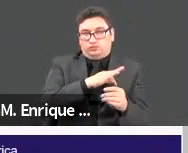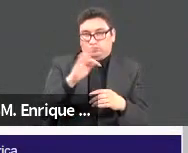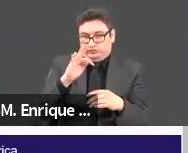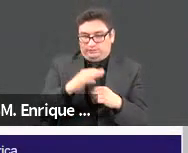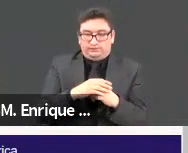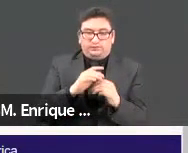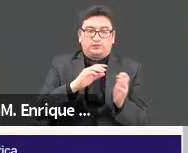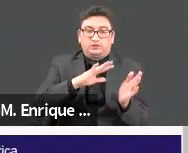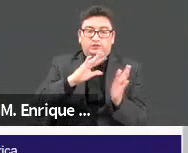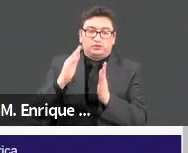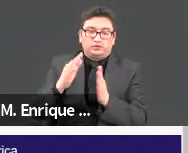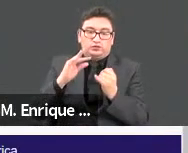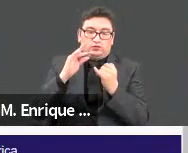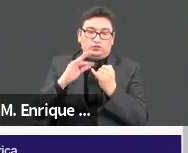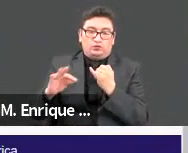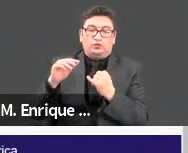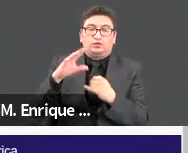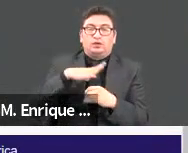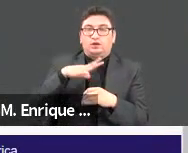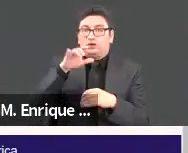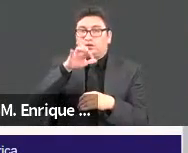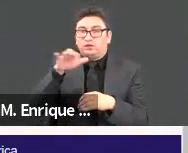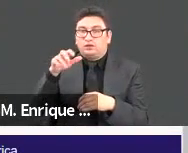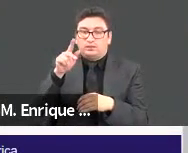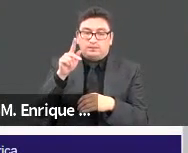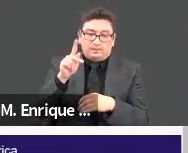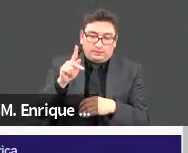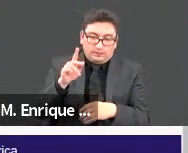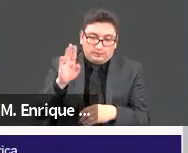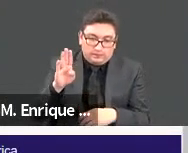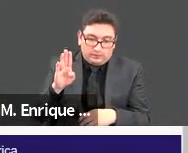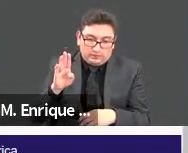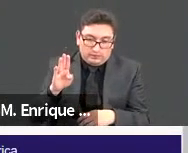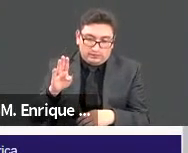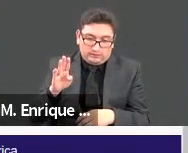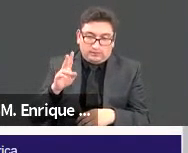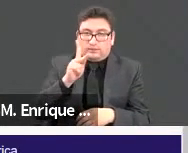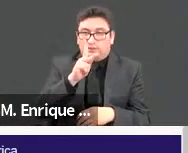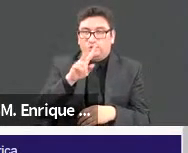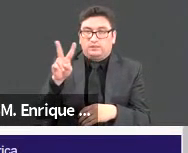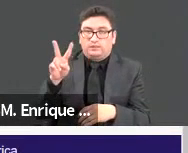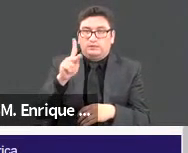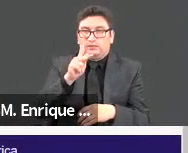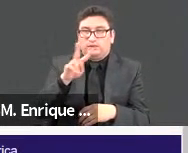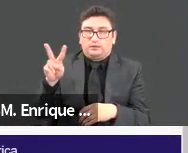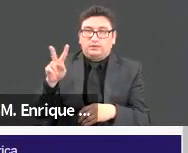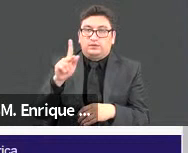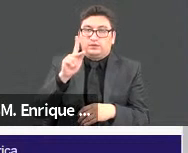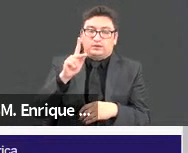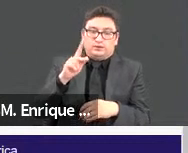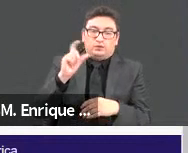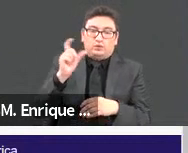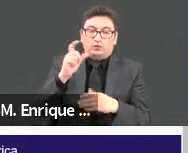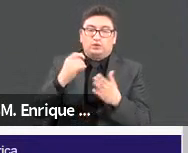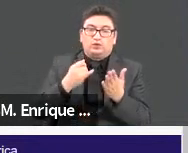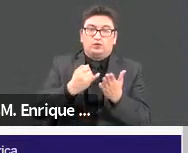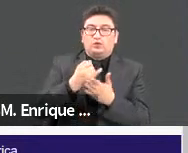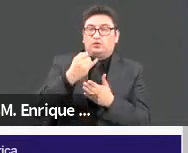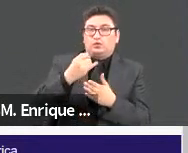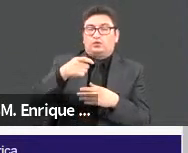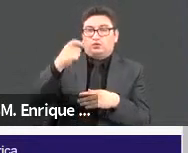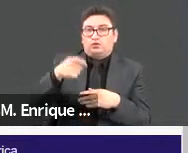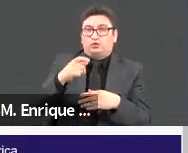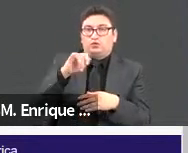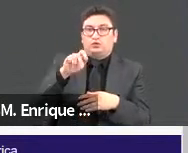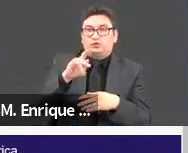último, tenemos aquí unas letras, la P y la B en su caso. Siempre que sea jurisprudencia, normalmente va a tener